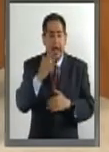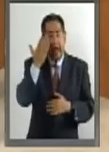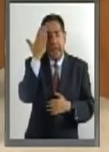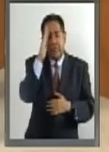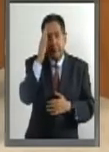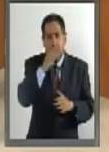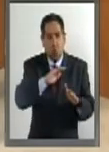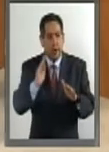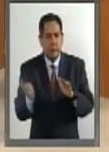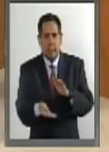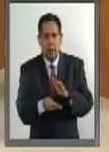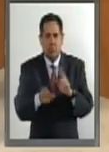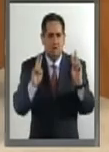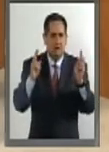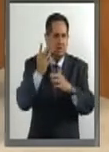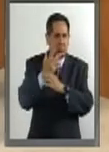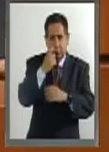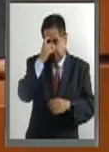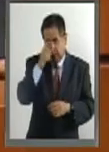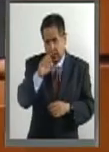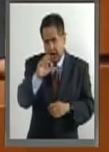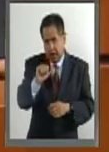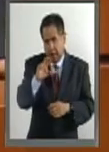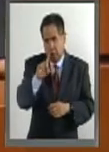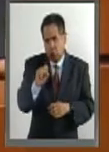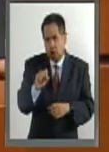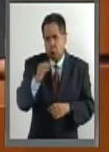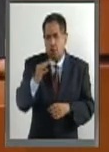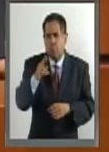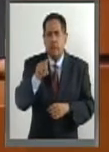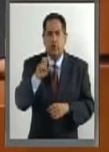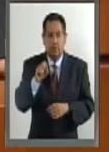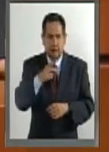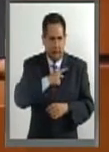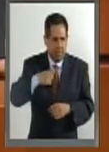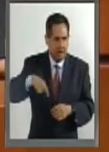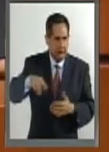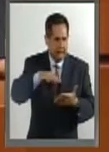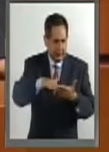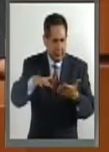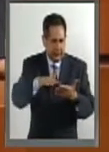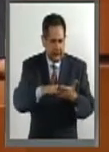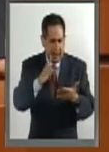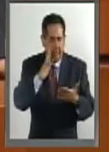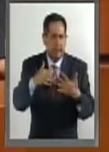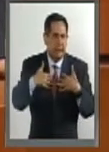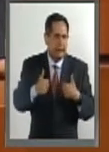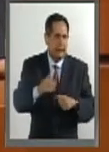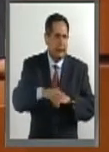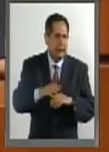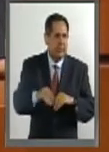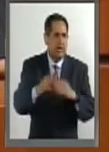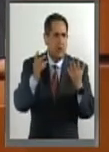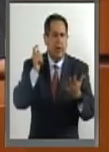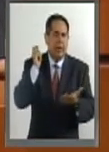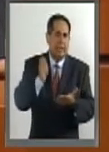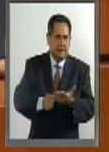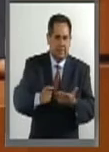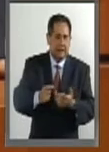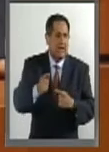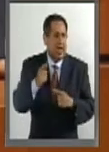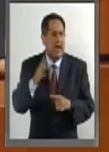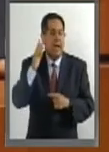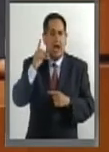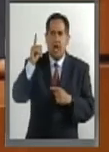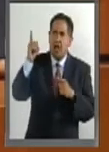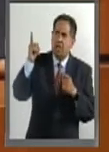Carlos Fuentes. Había que volverlo a releer para que podamos entender más de esto que fue